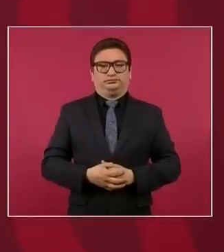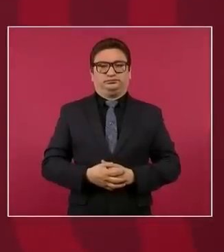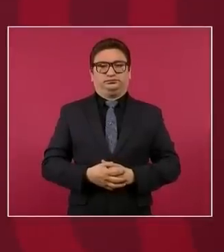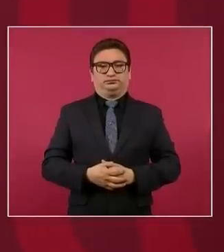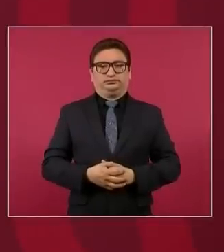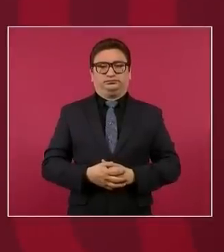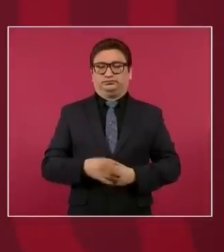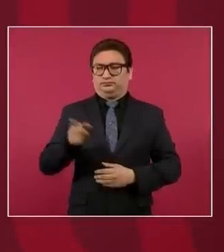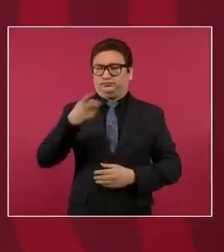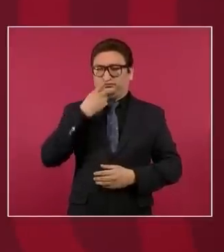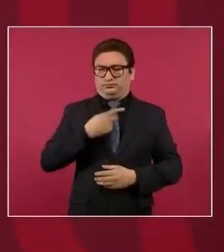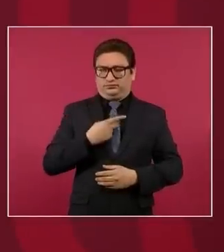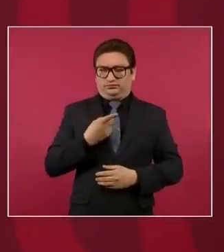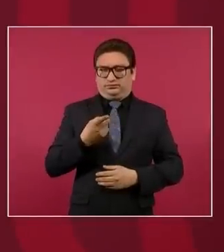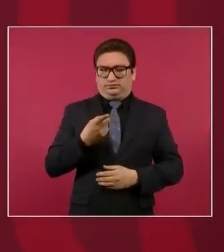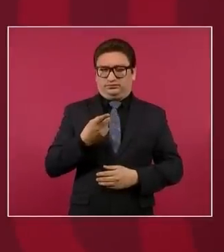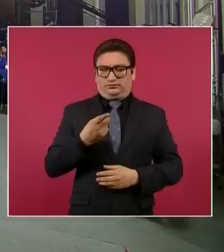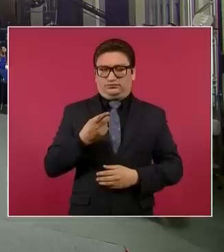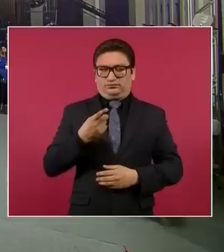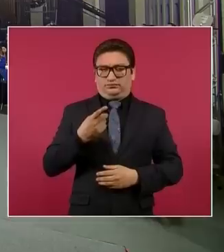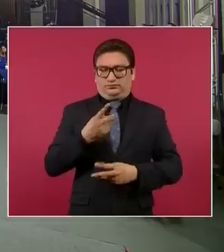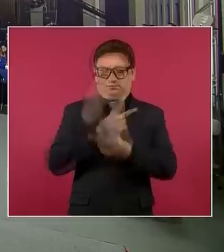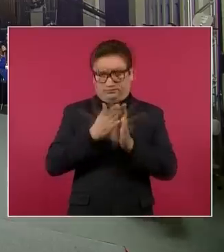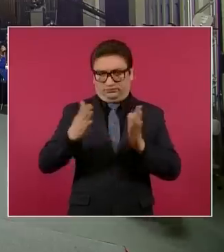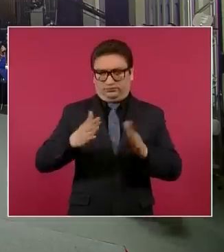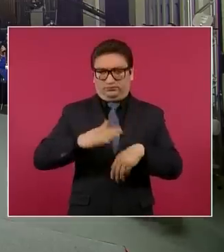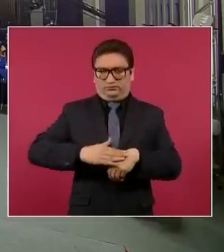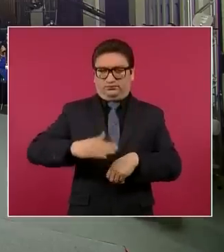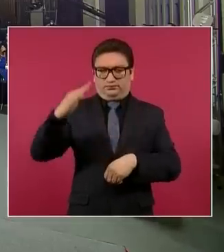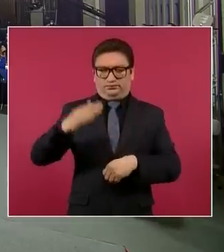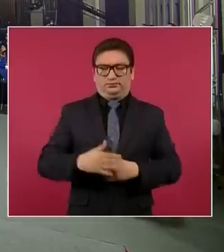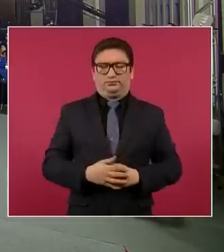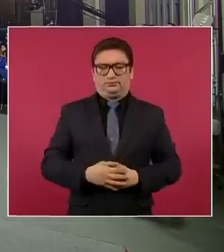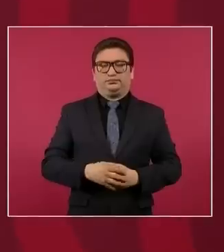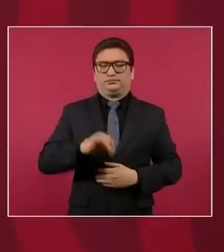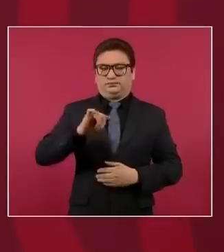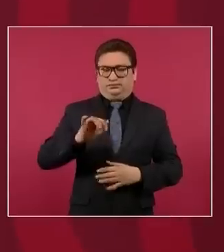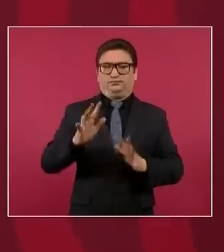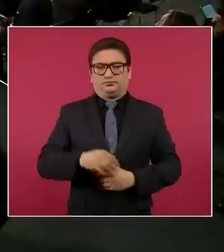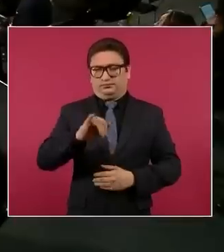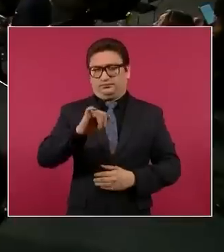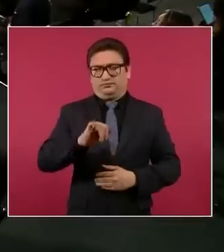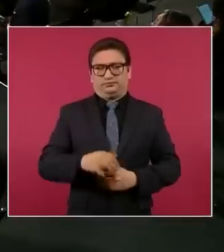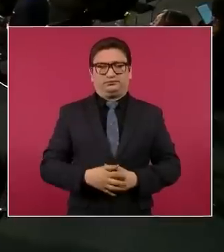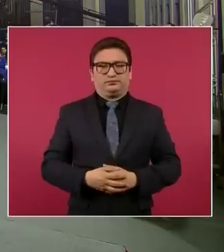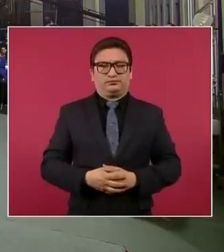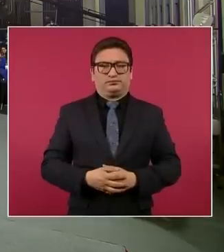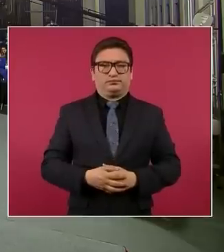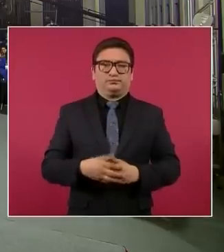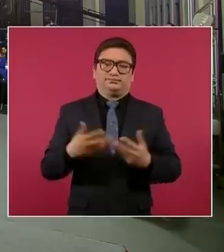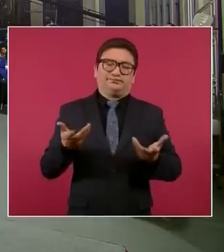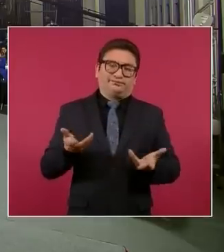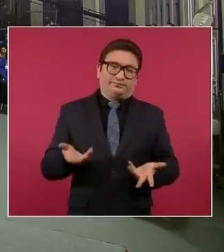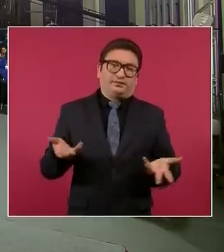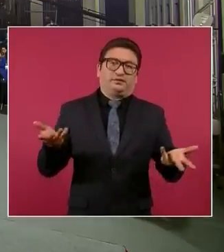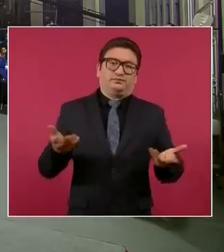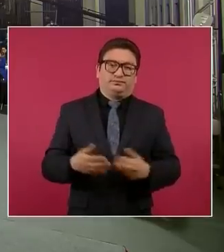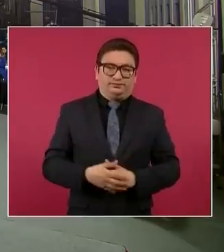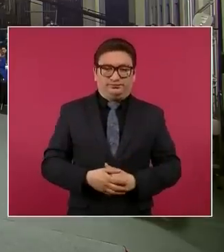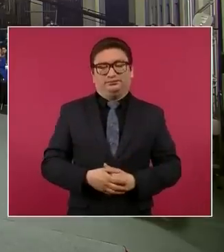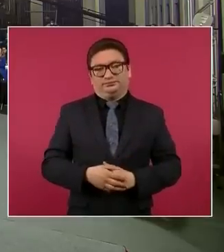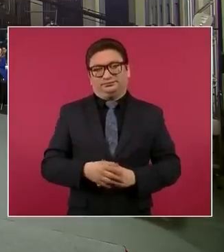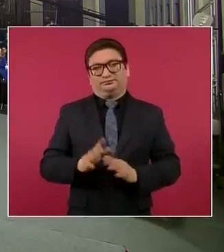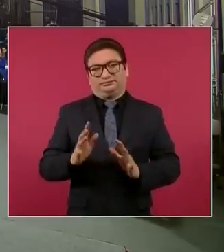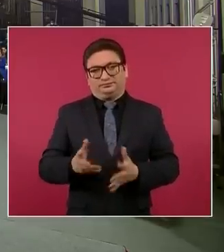tú dices el de la ampliación de las vacaciones ya ya lo firmé es que hay que descansar